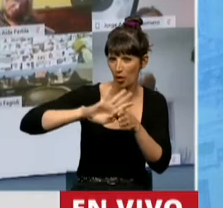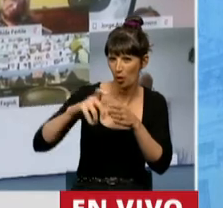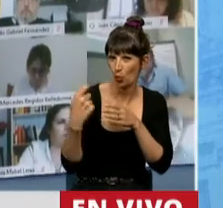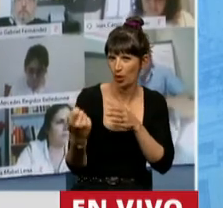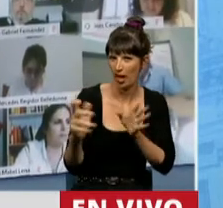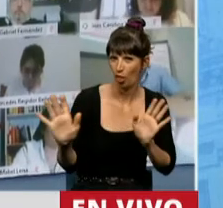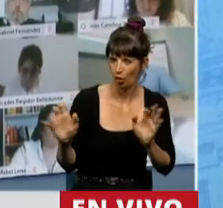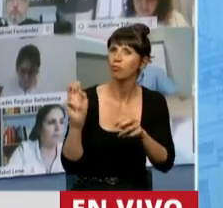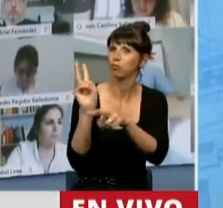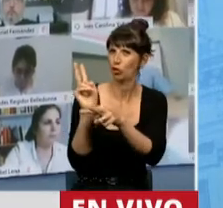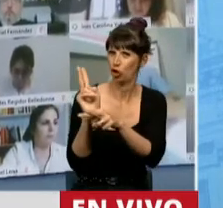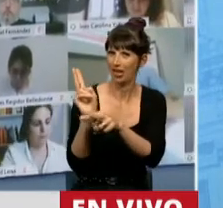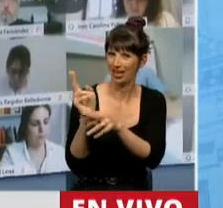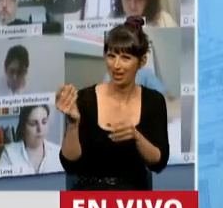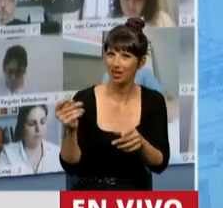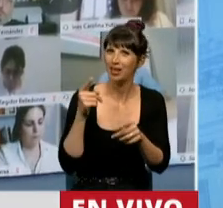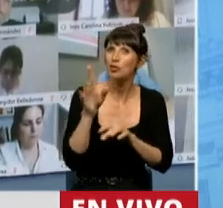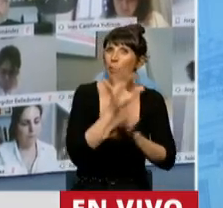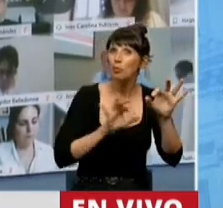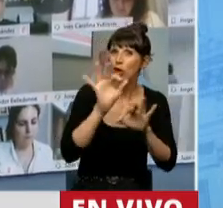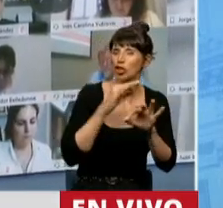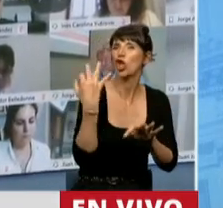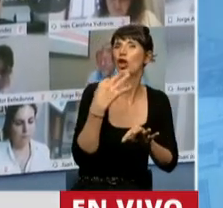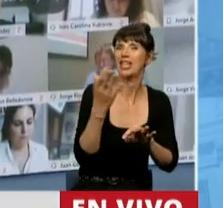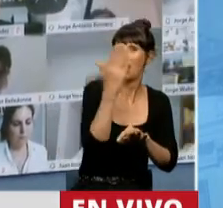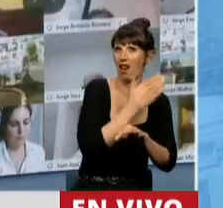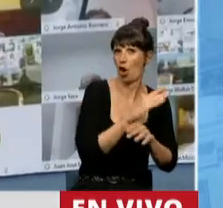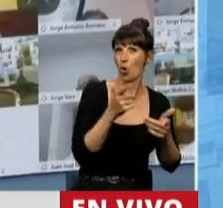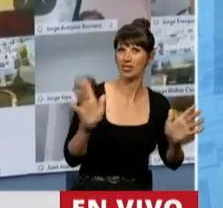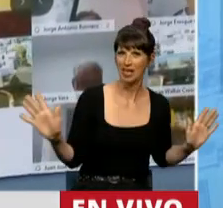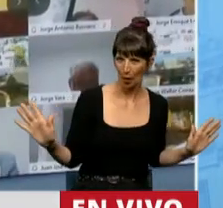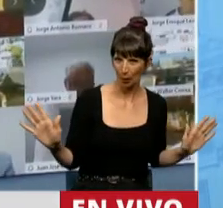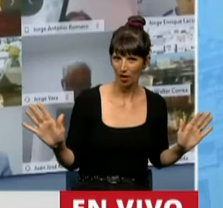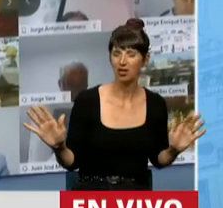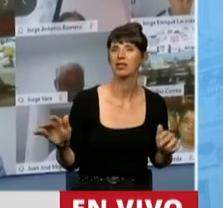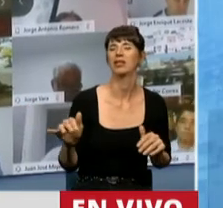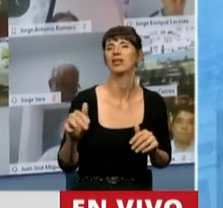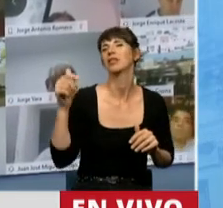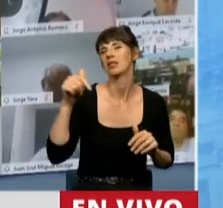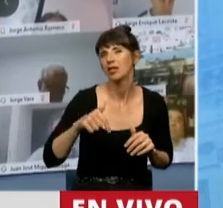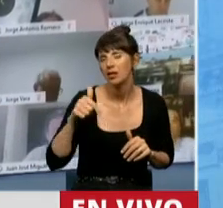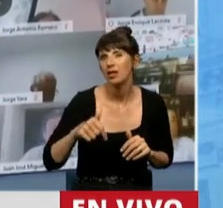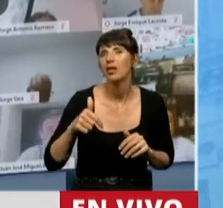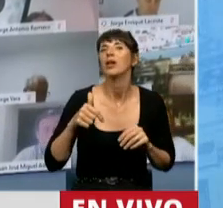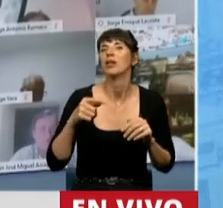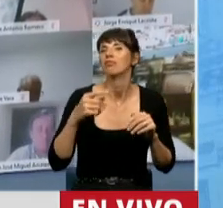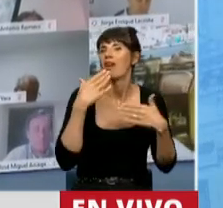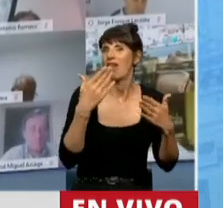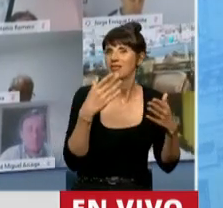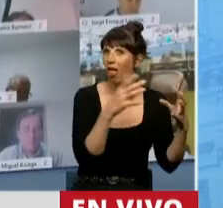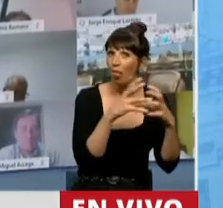estaban en el proyecto original que ingresó para ser tratado y que con el debate en